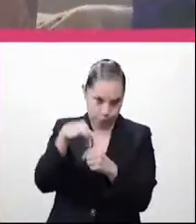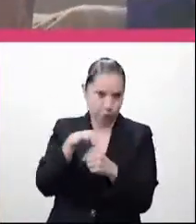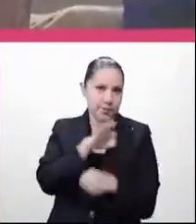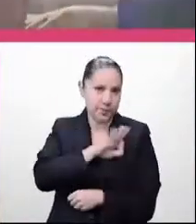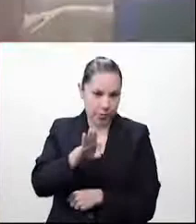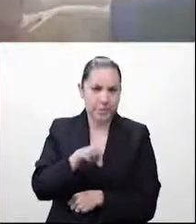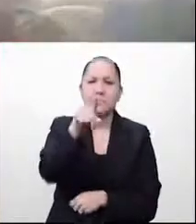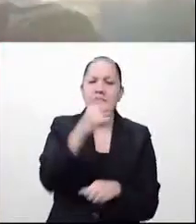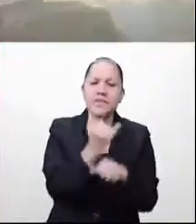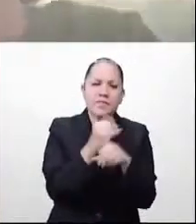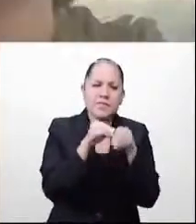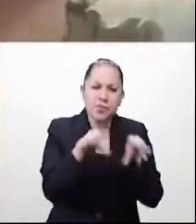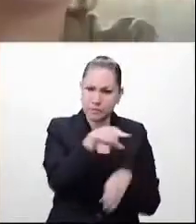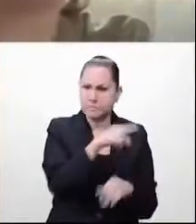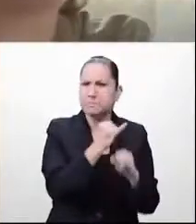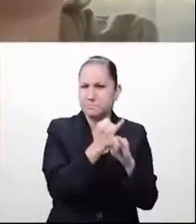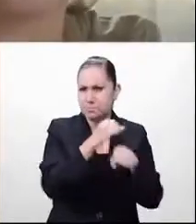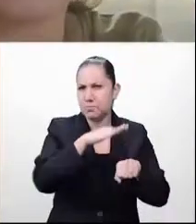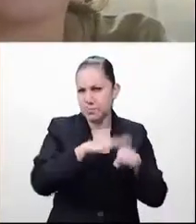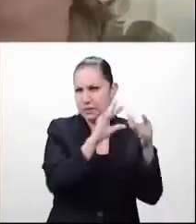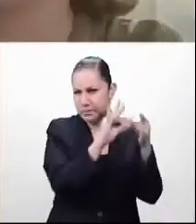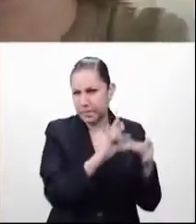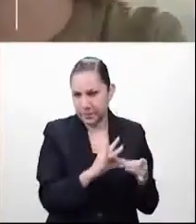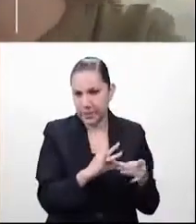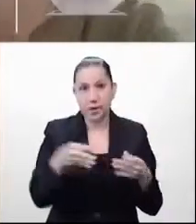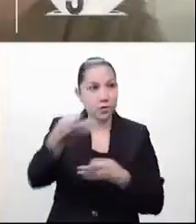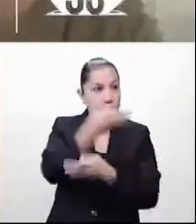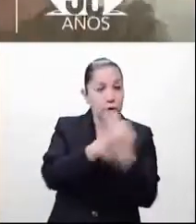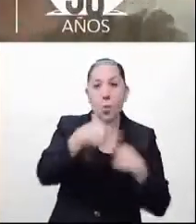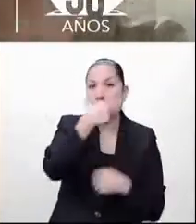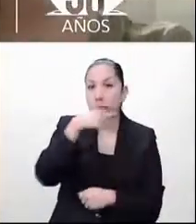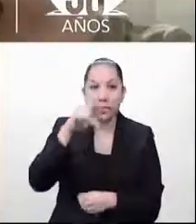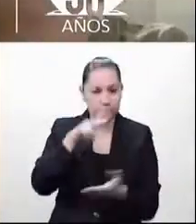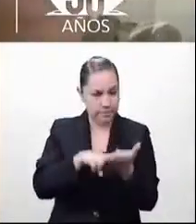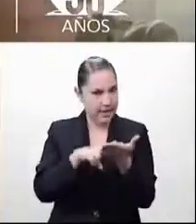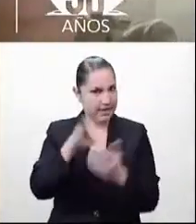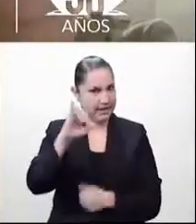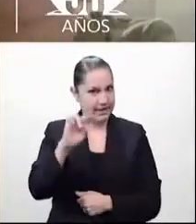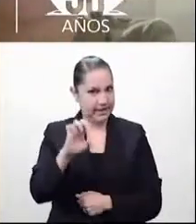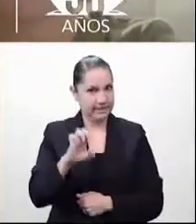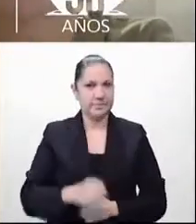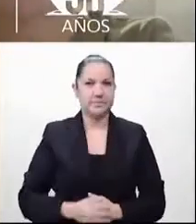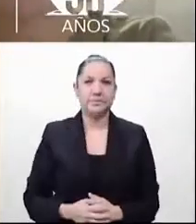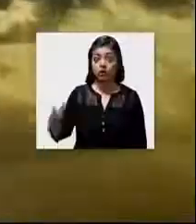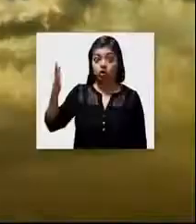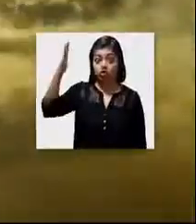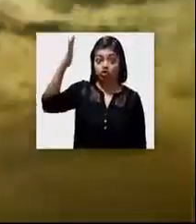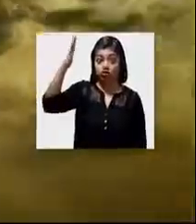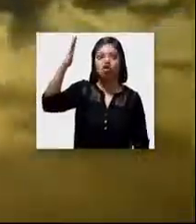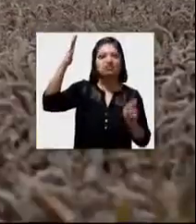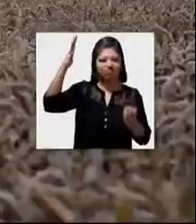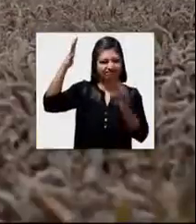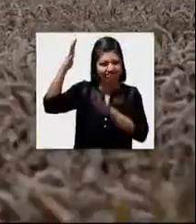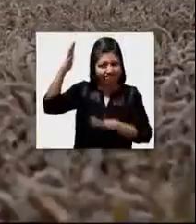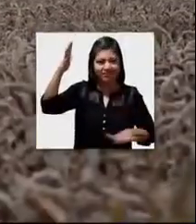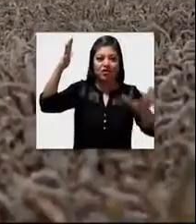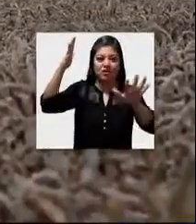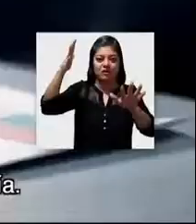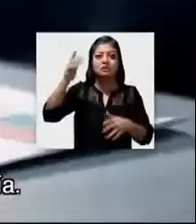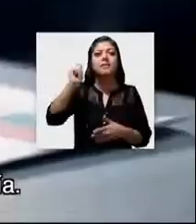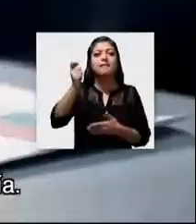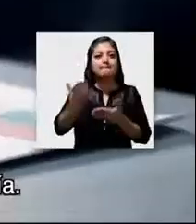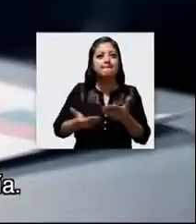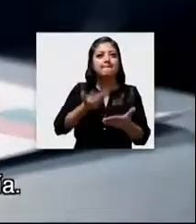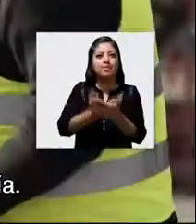votoextranjero.mx. Contamos todas, contamos todos. INE. sol sale para